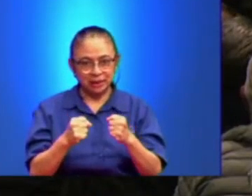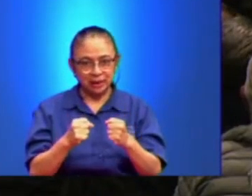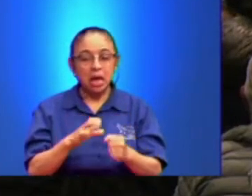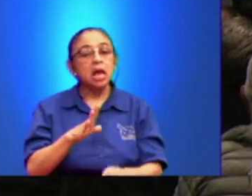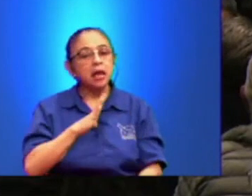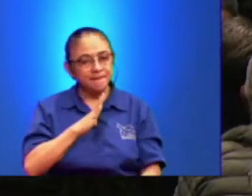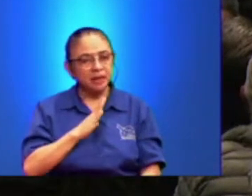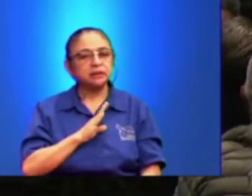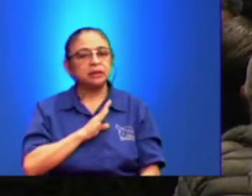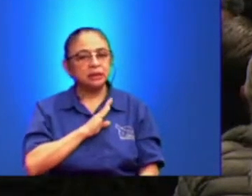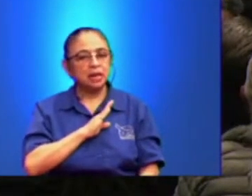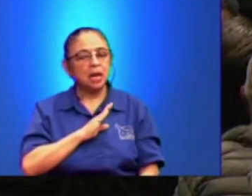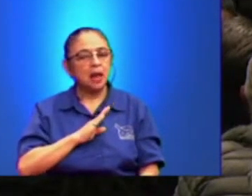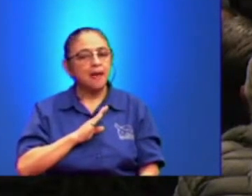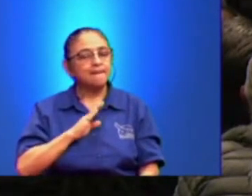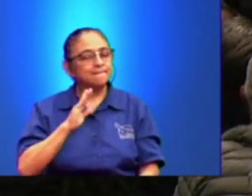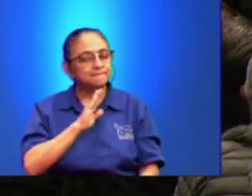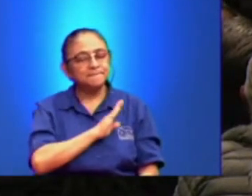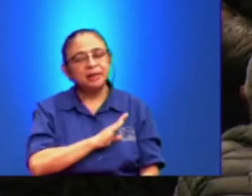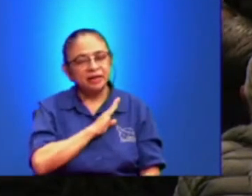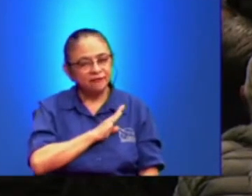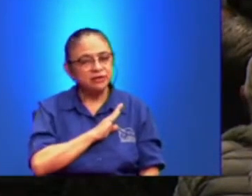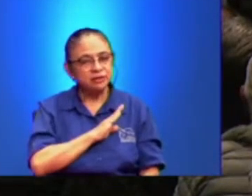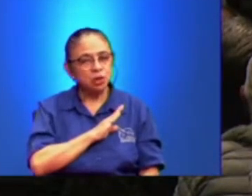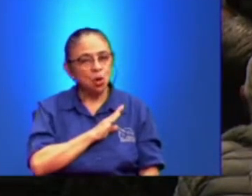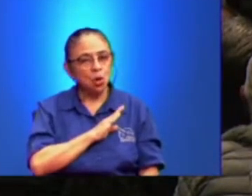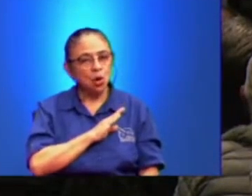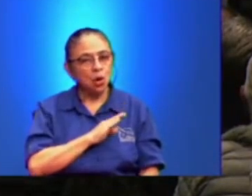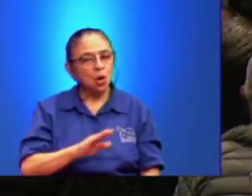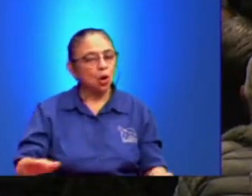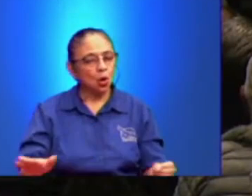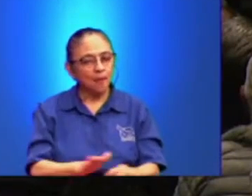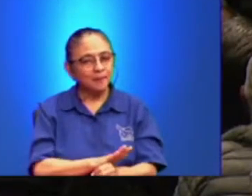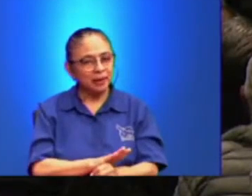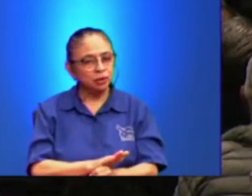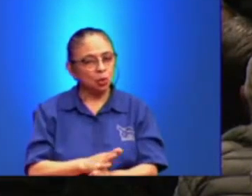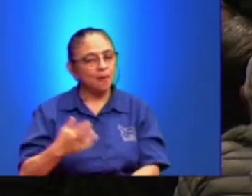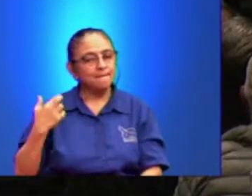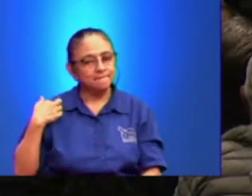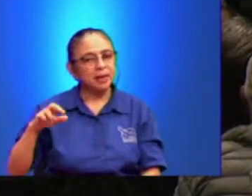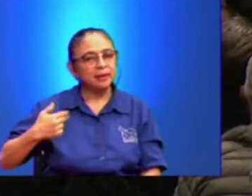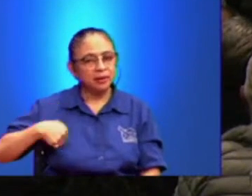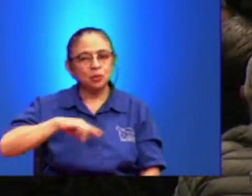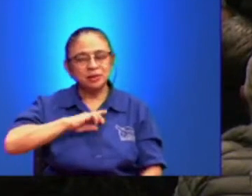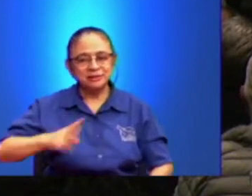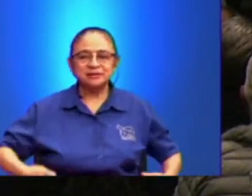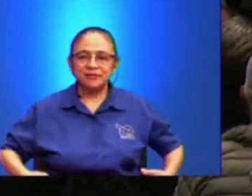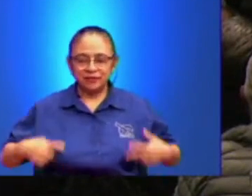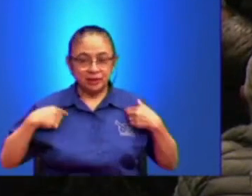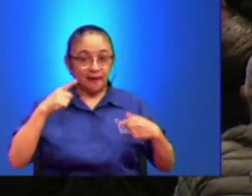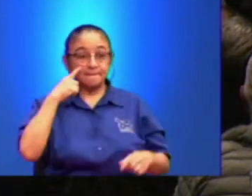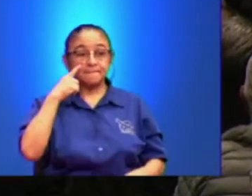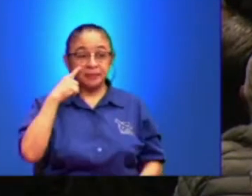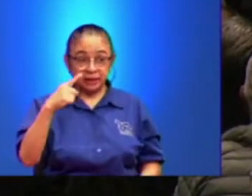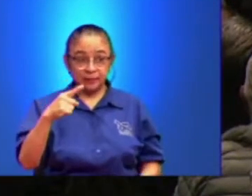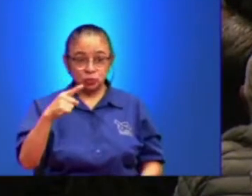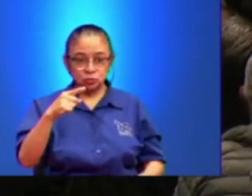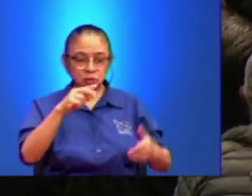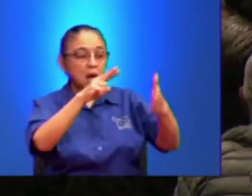completo de lo que dios ha establecido para nuestra vida entonces miremos pues en este esquema